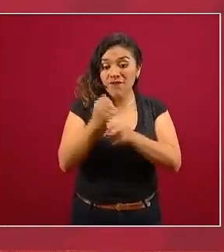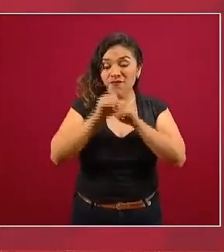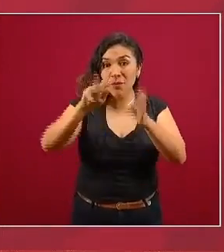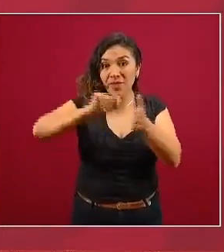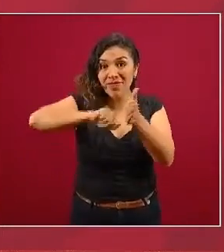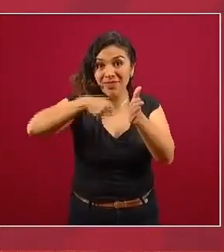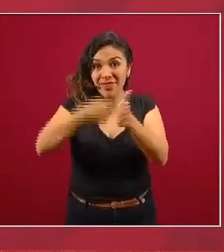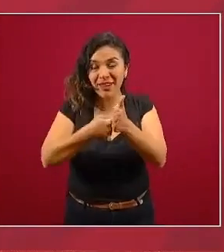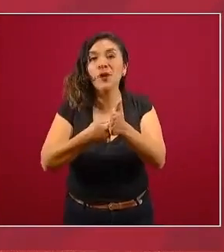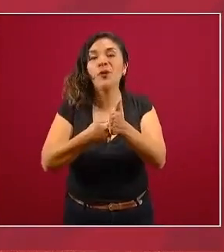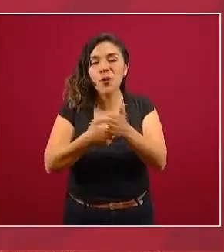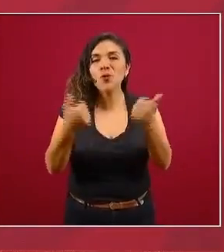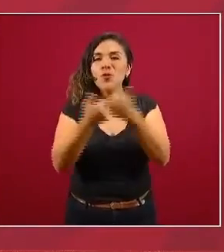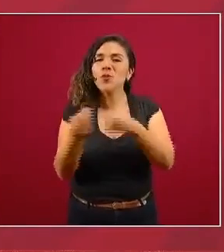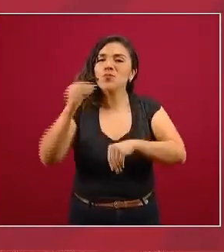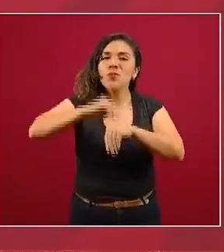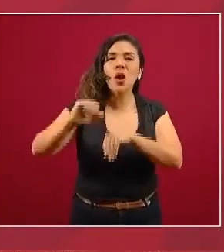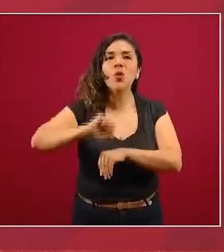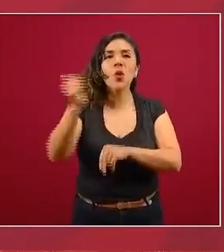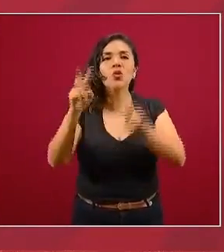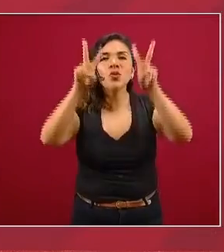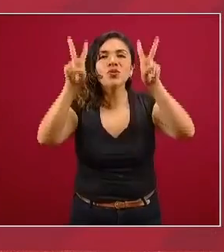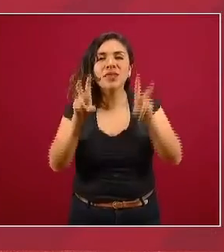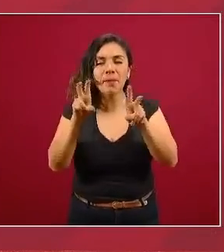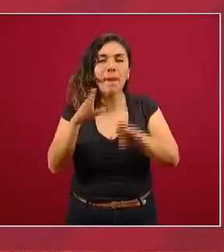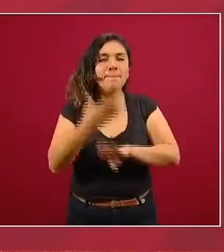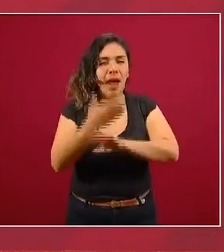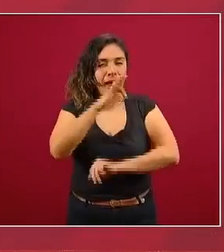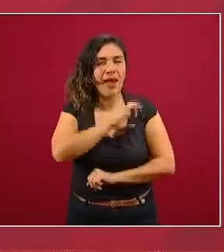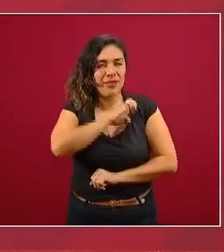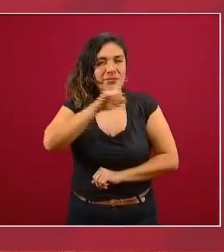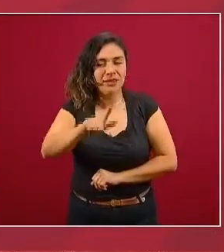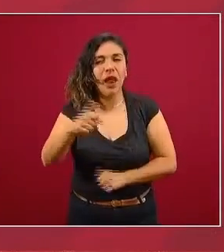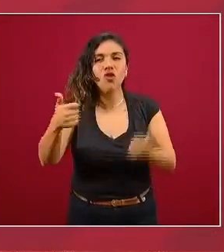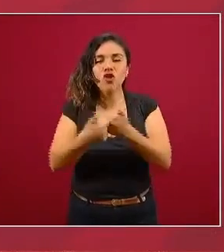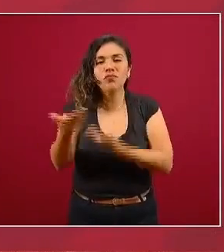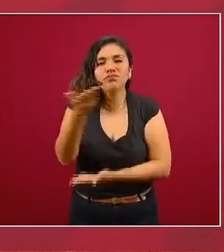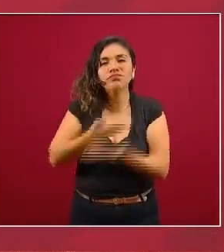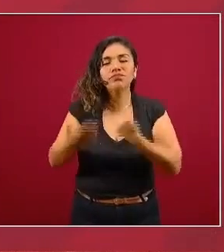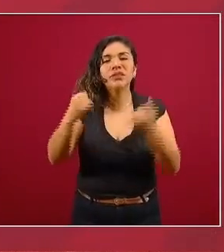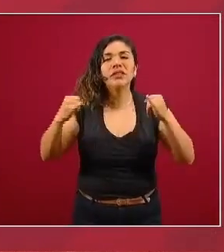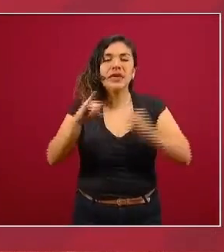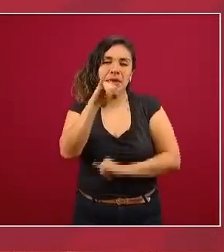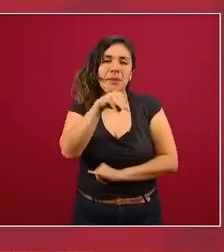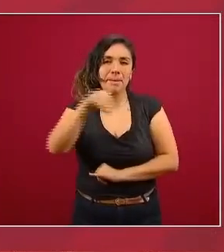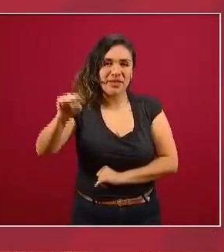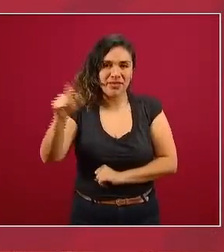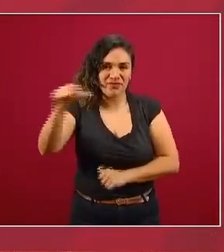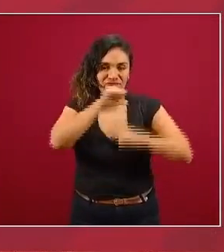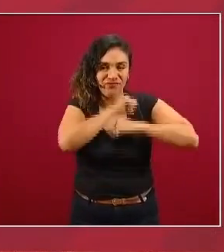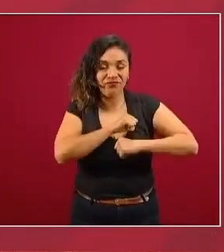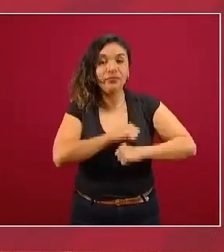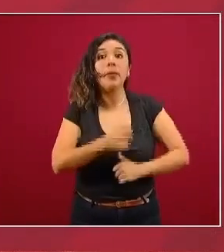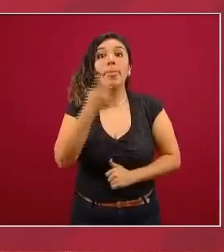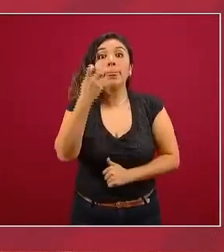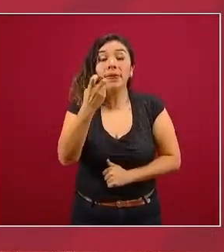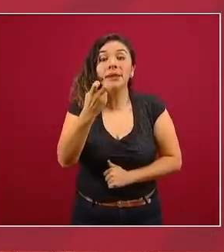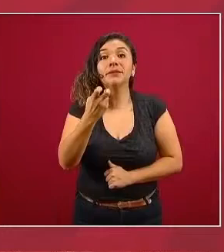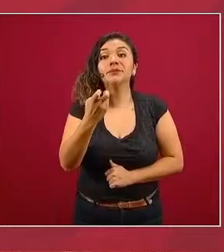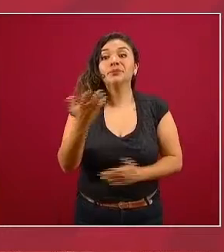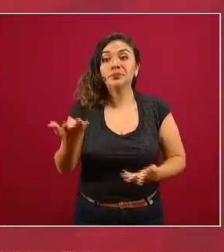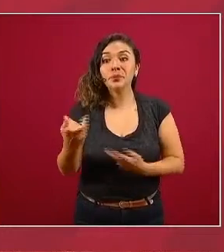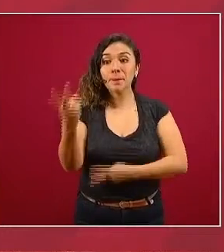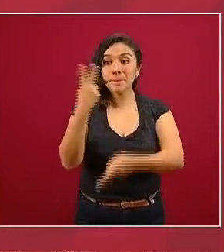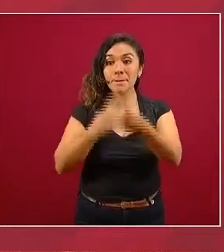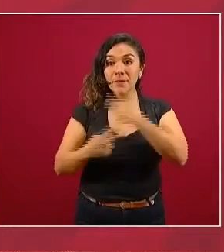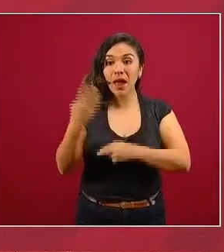técnico y un componente temático especial que nos comparte el Instituto Mexicano del Seguro Social. Y para ese